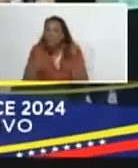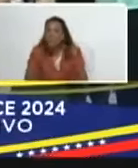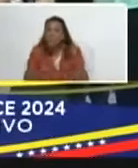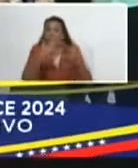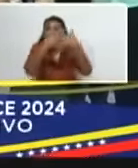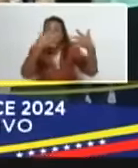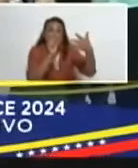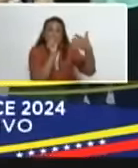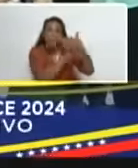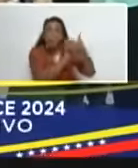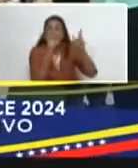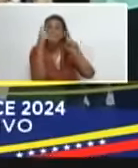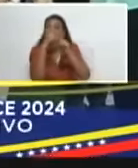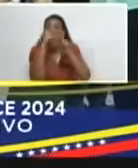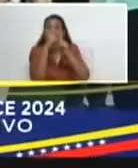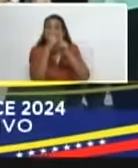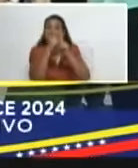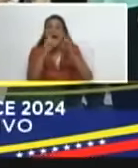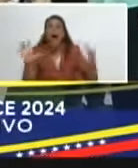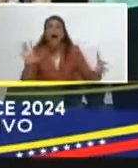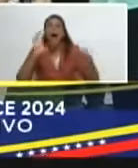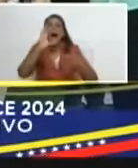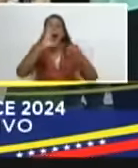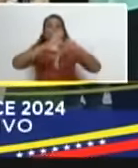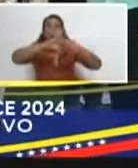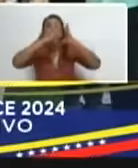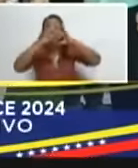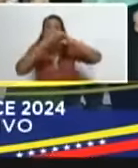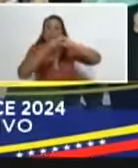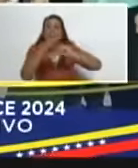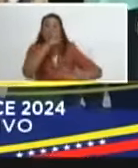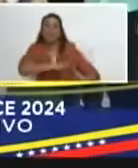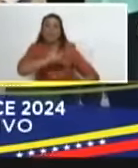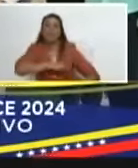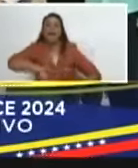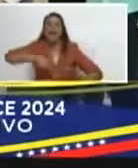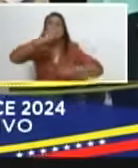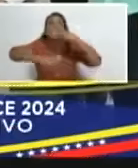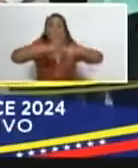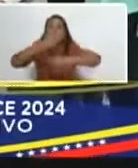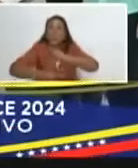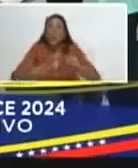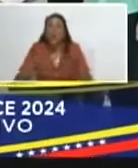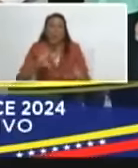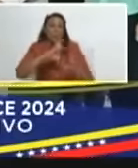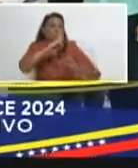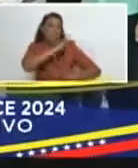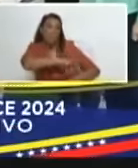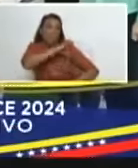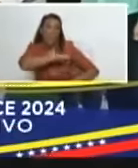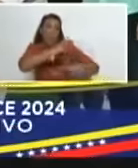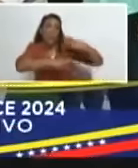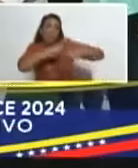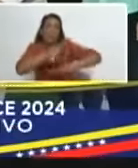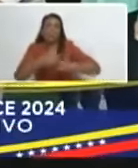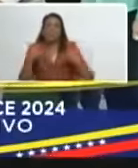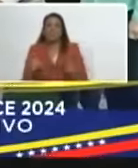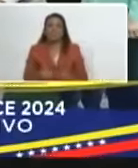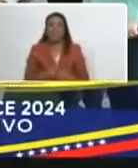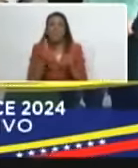de lucha y de trabajo. Vamos acoplando una nueva sociedad. Una nueva sociedad, como dijo Ali